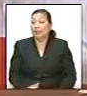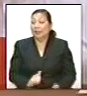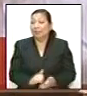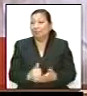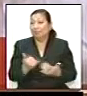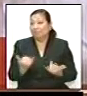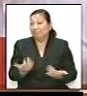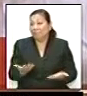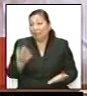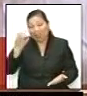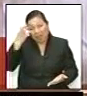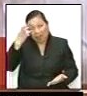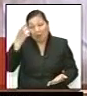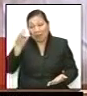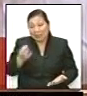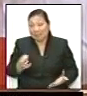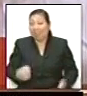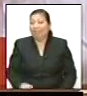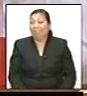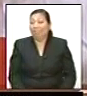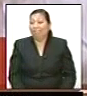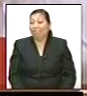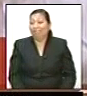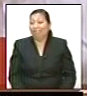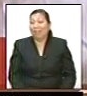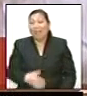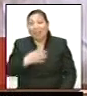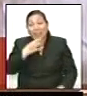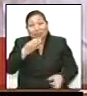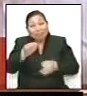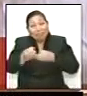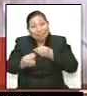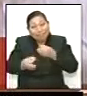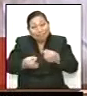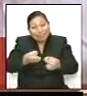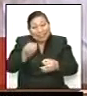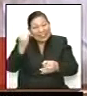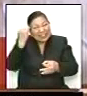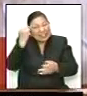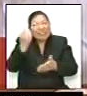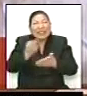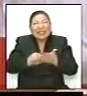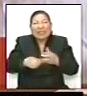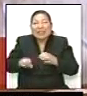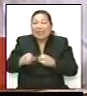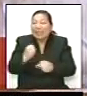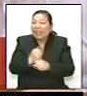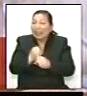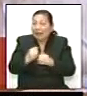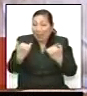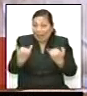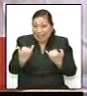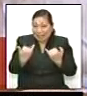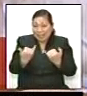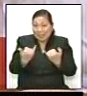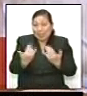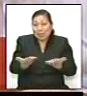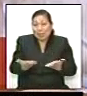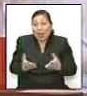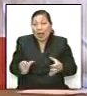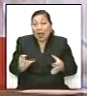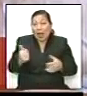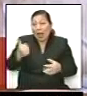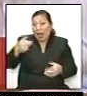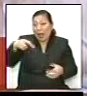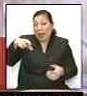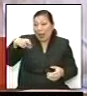espero haber sido capaz de darles una idea de lo que estamos haciendo en estos aspectos de la alianza